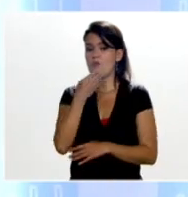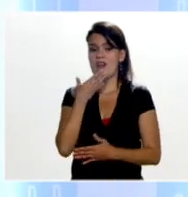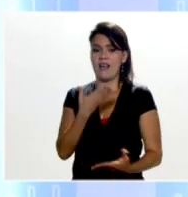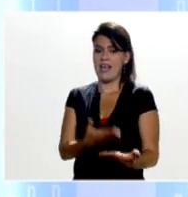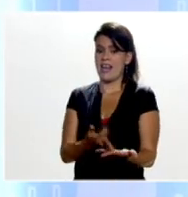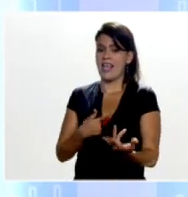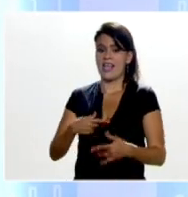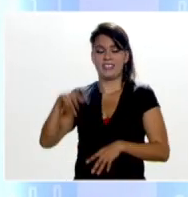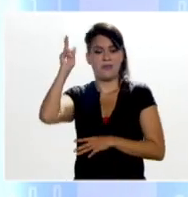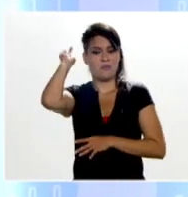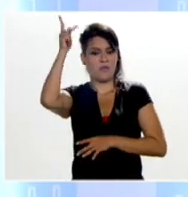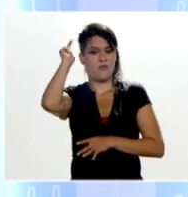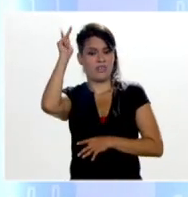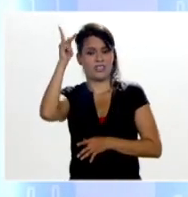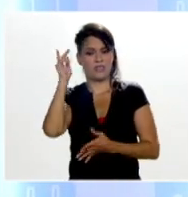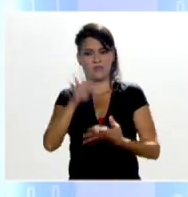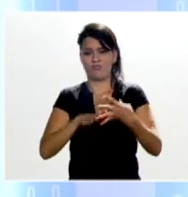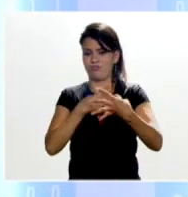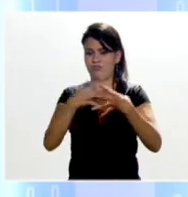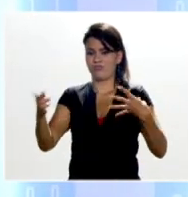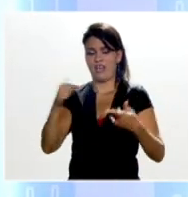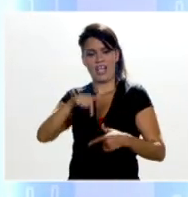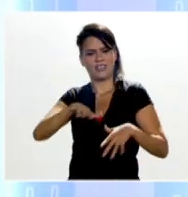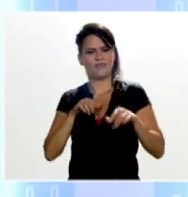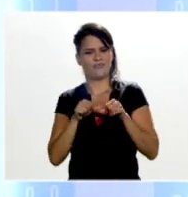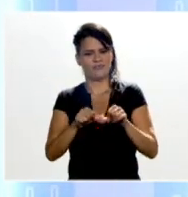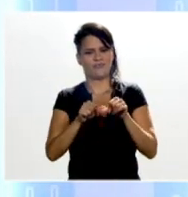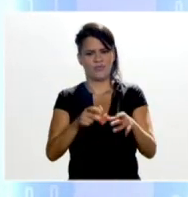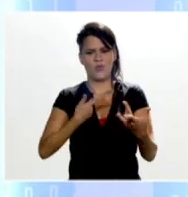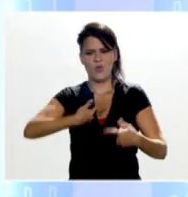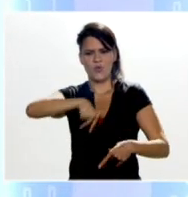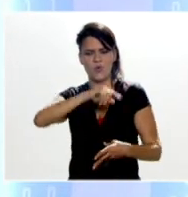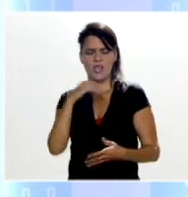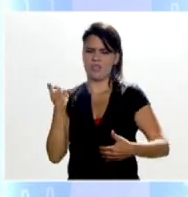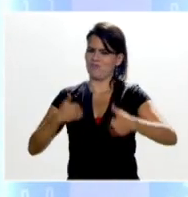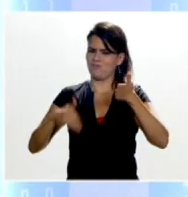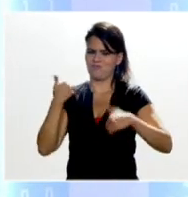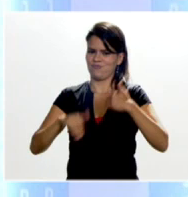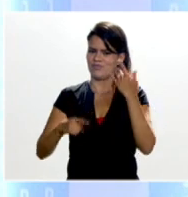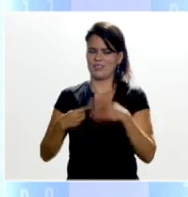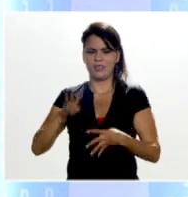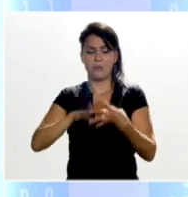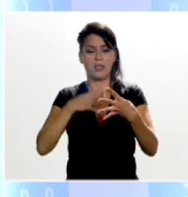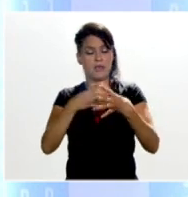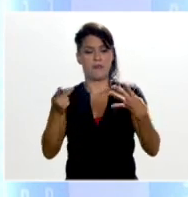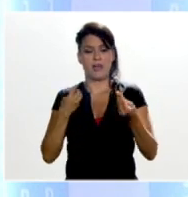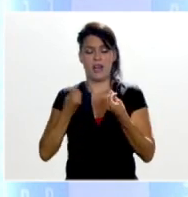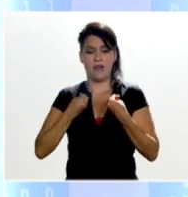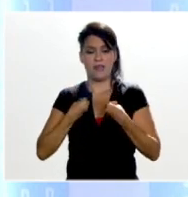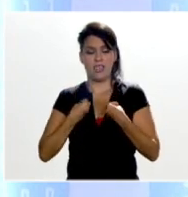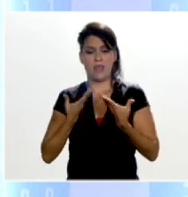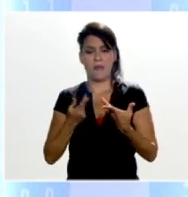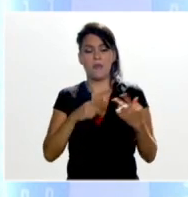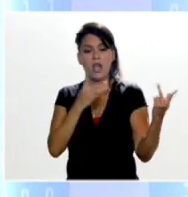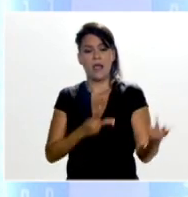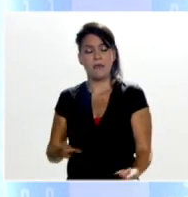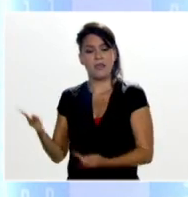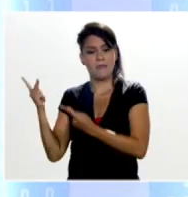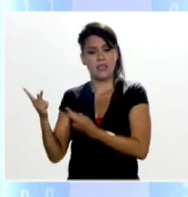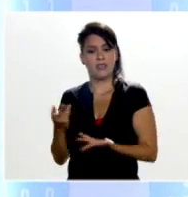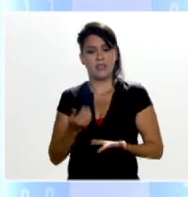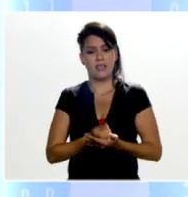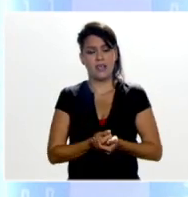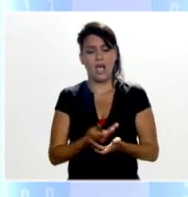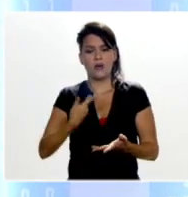Muchas gracias, profesor Juliver. Acá continuamos con nuestro miércoles de matemáticas para la vida. Vamos a darle la